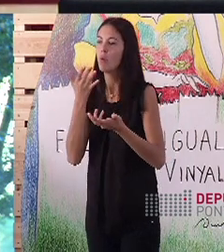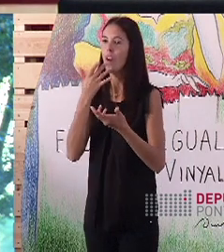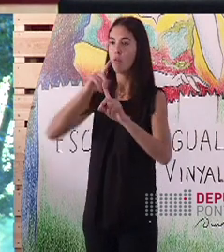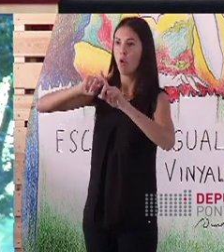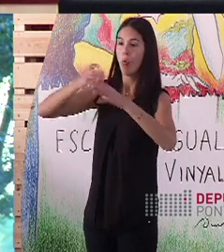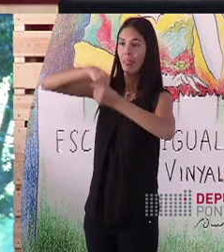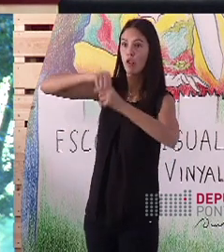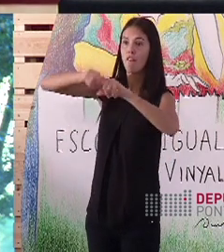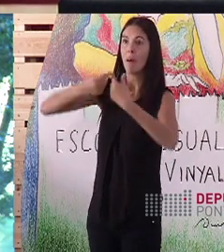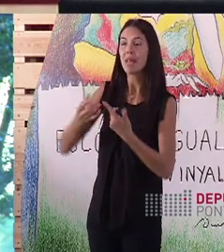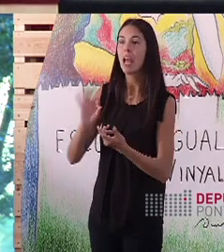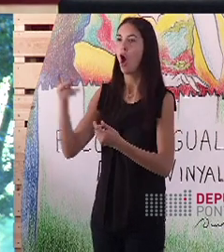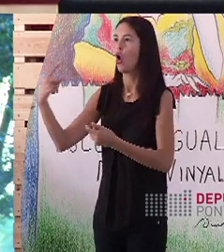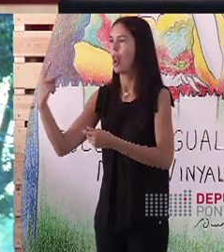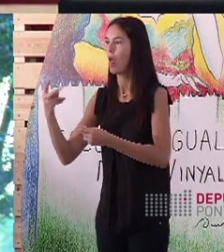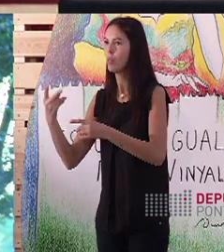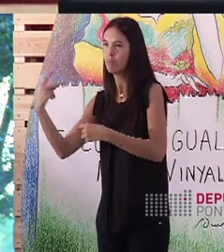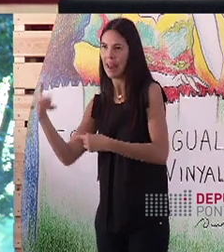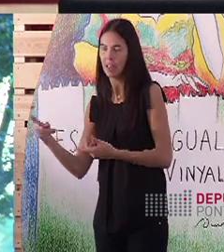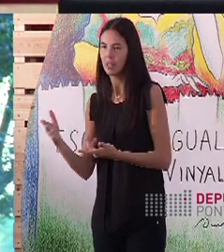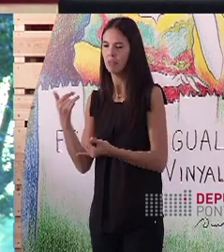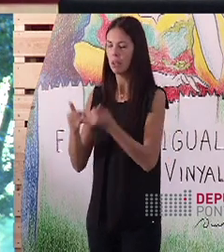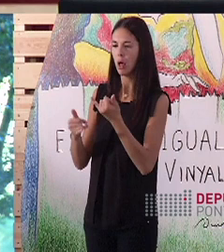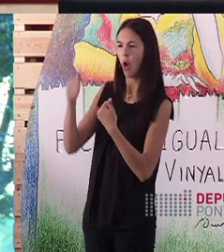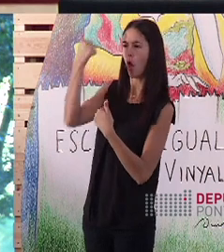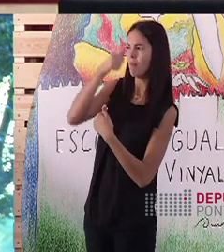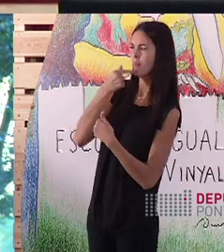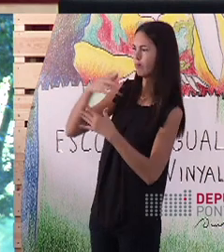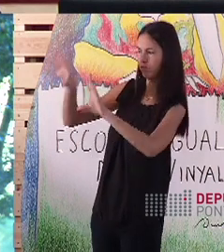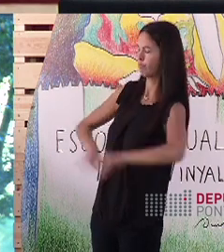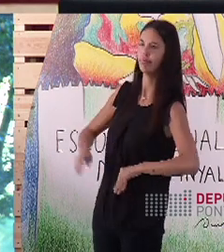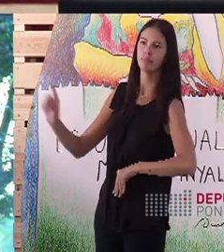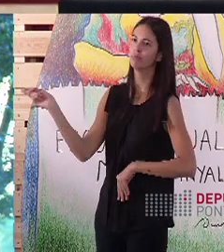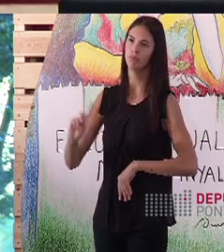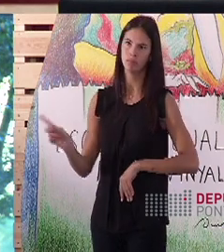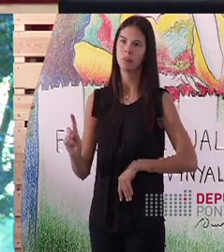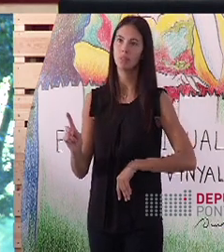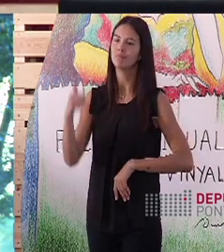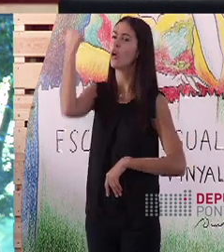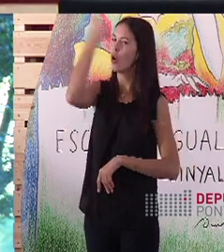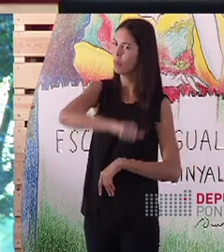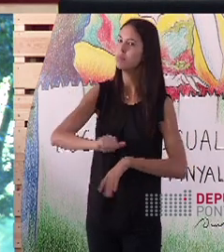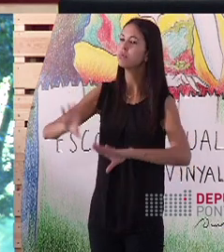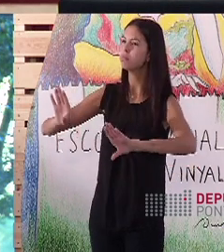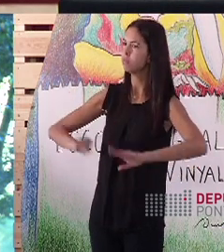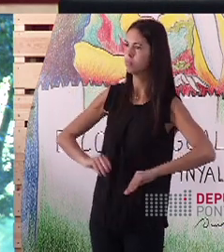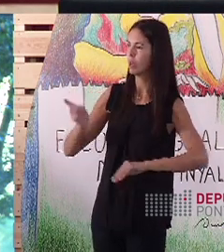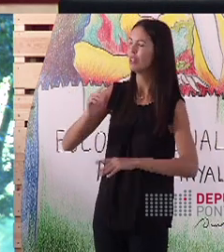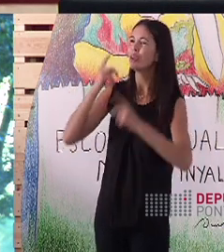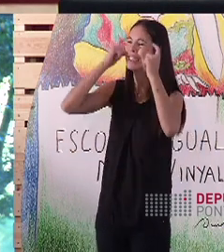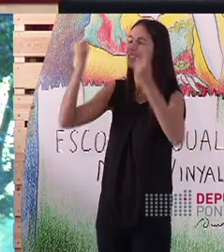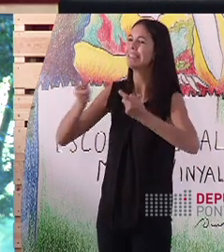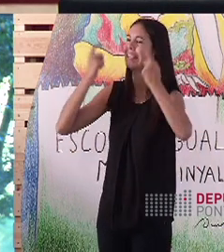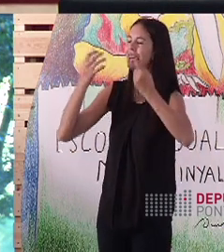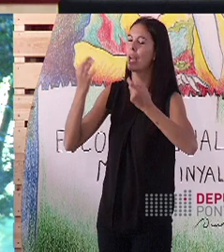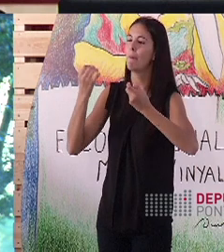pareja, a algunos varones les parece inaceptable. Y esos varones tratan de compensar la